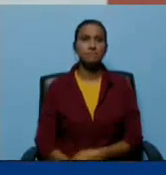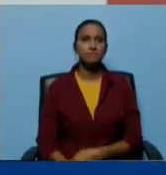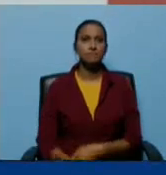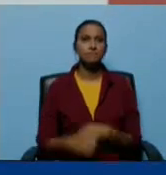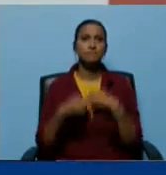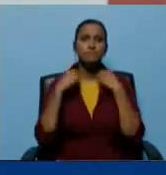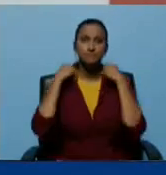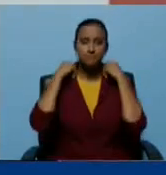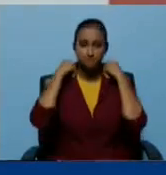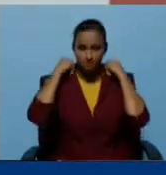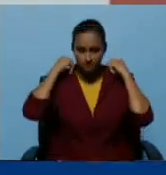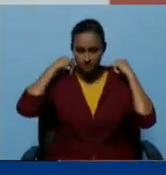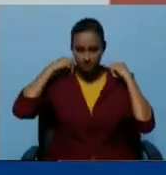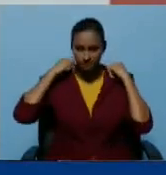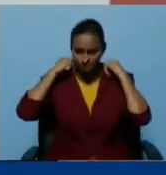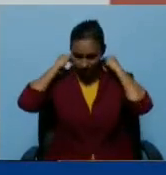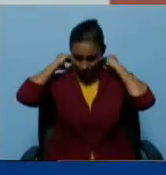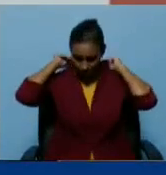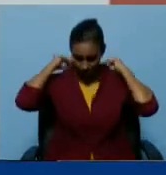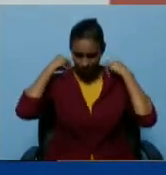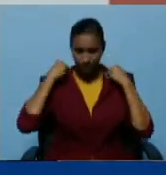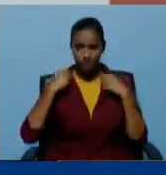La política con P mayúscula.